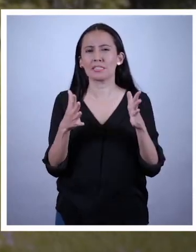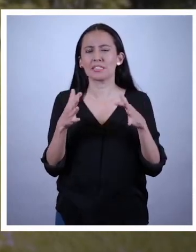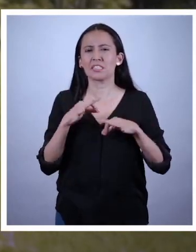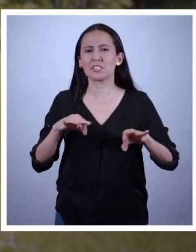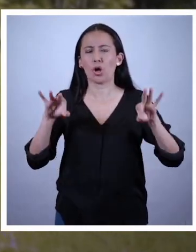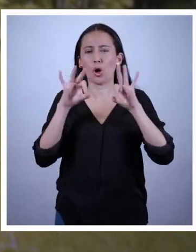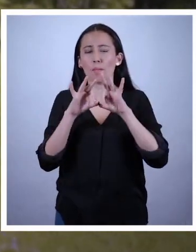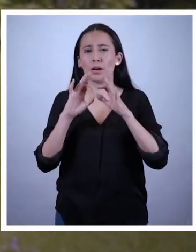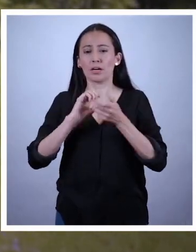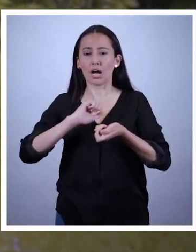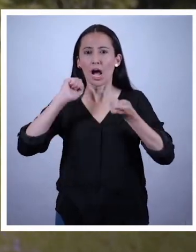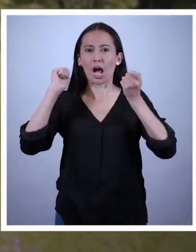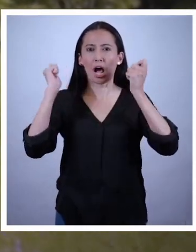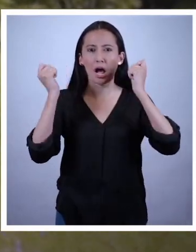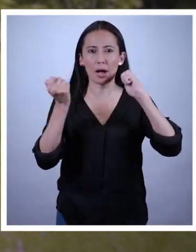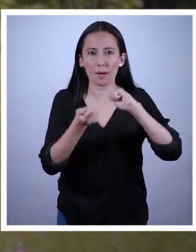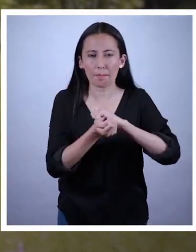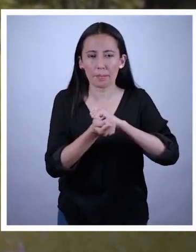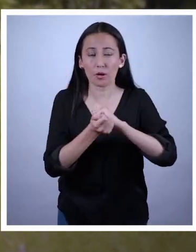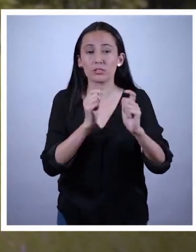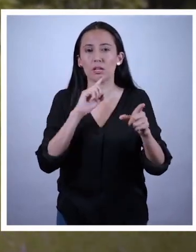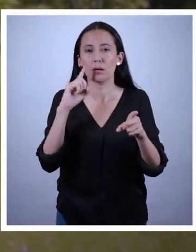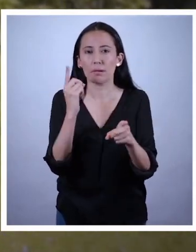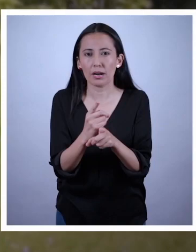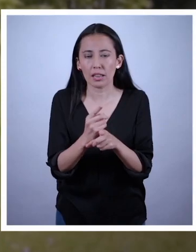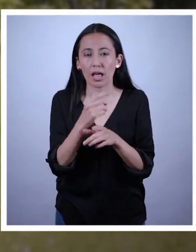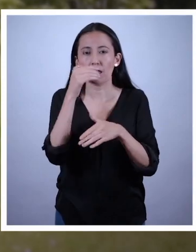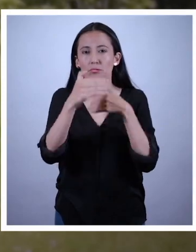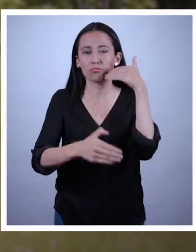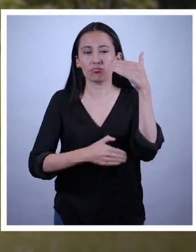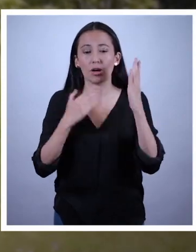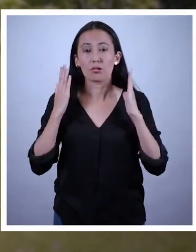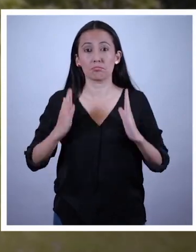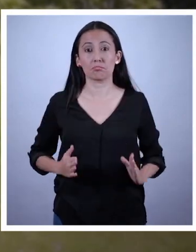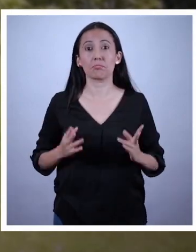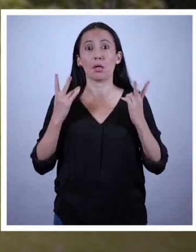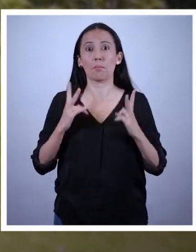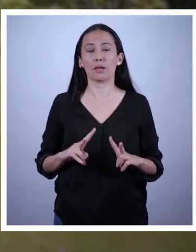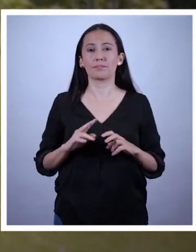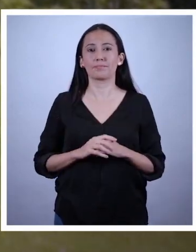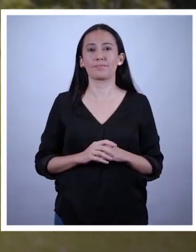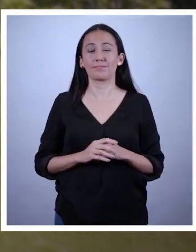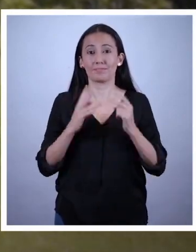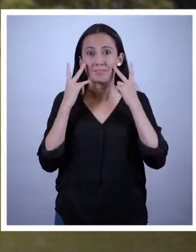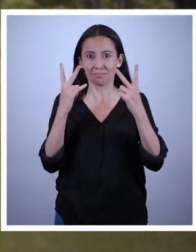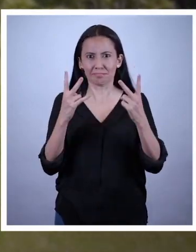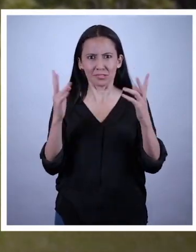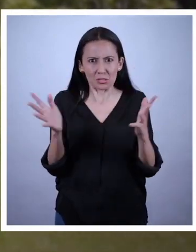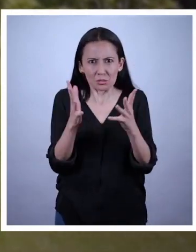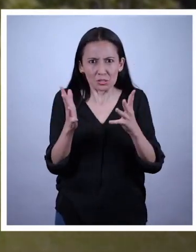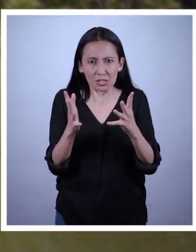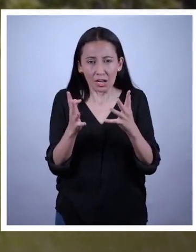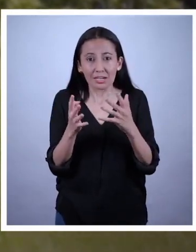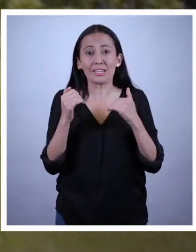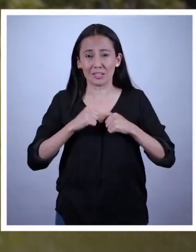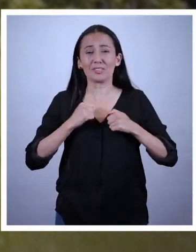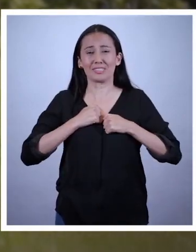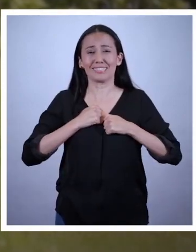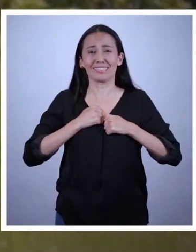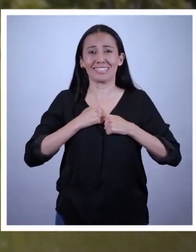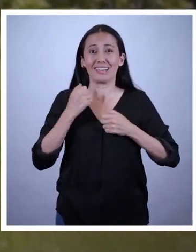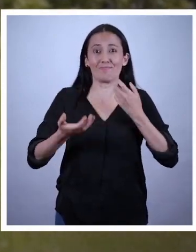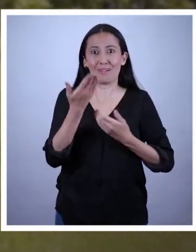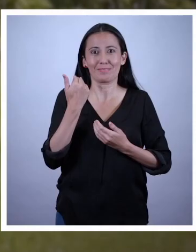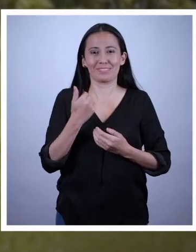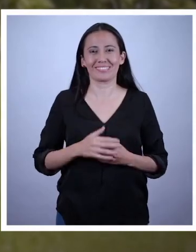más chévere, porque esta evolución es real e incluso incluye a los seres humanos. ¿No se emocionaron todavía? ¡Pues